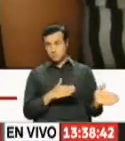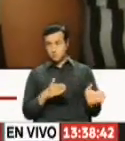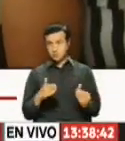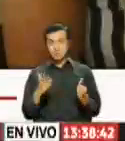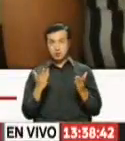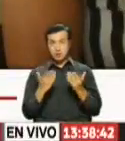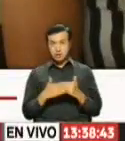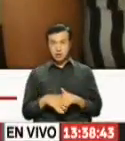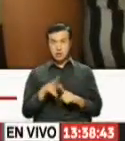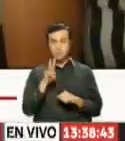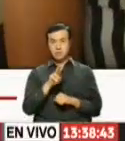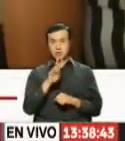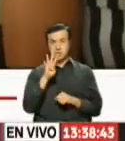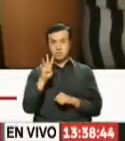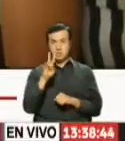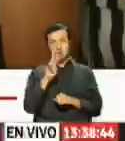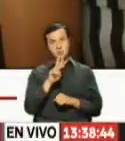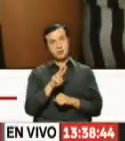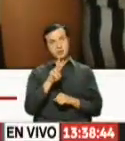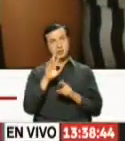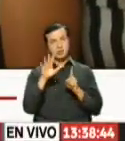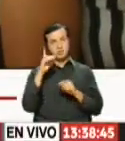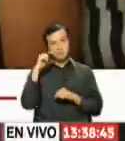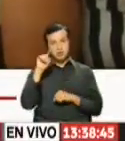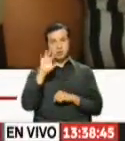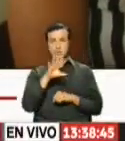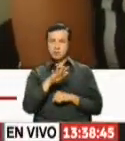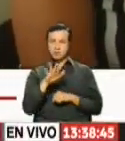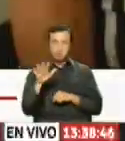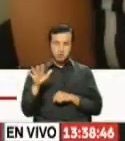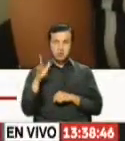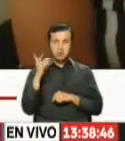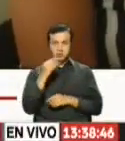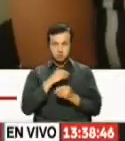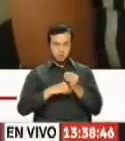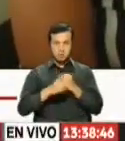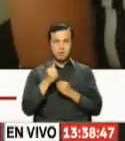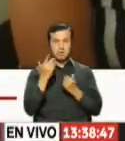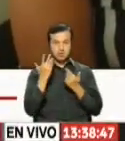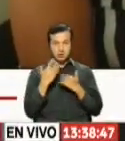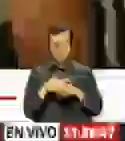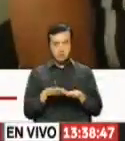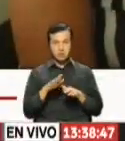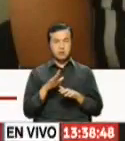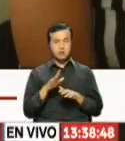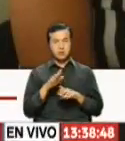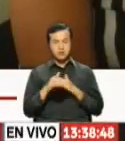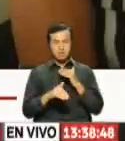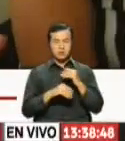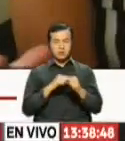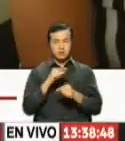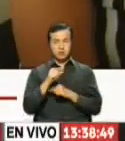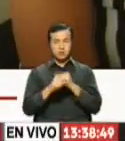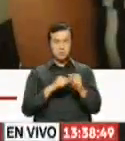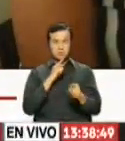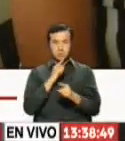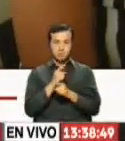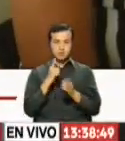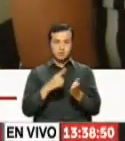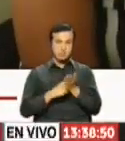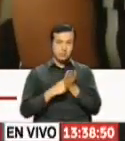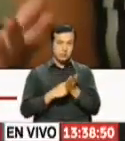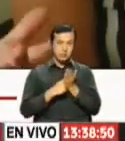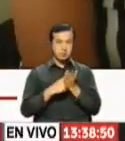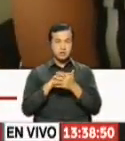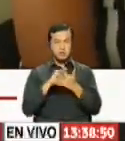Ya vamos por 24 o 26 millones aproximadamente que hemos recuperado. y así poco a poco, porque son